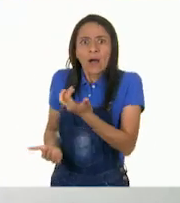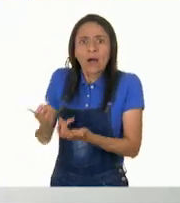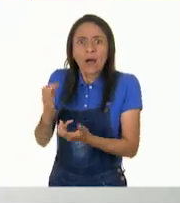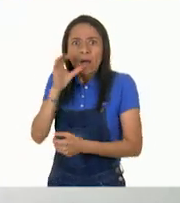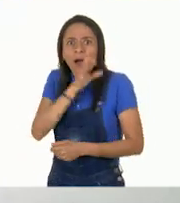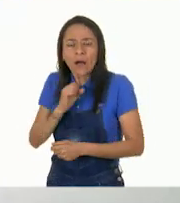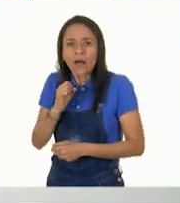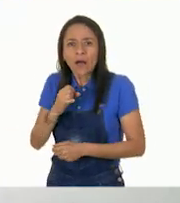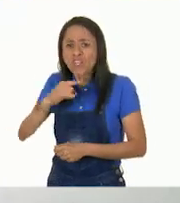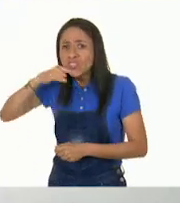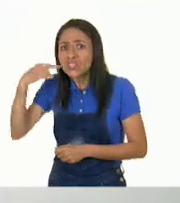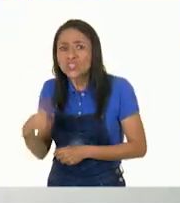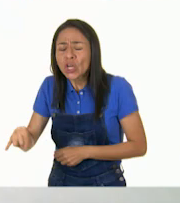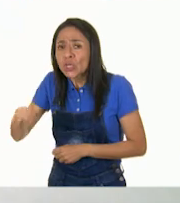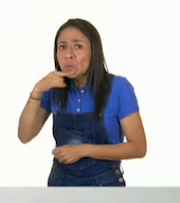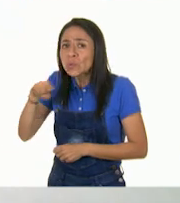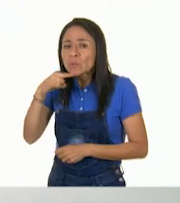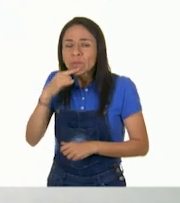picó